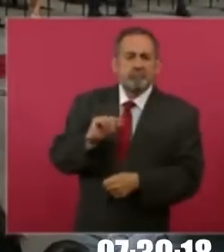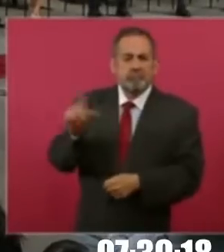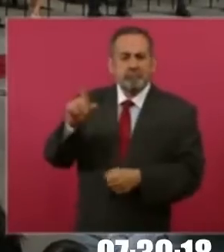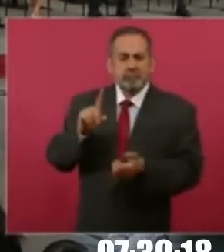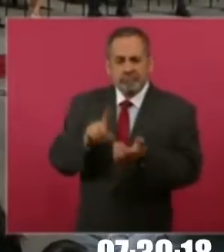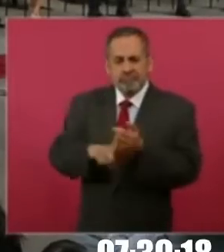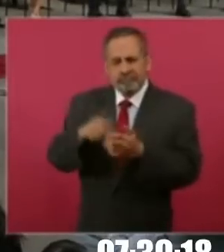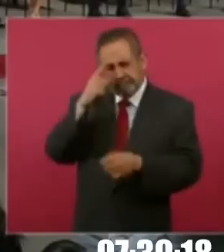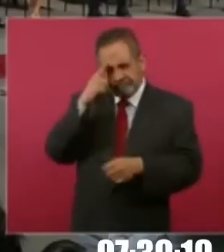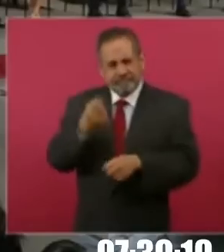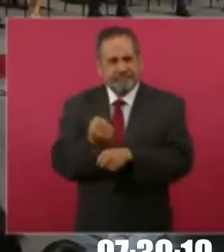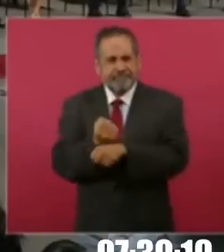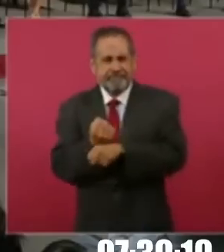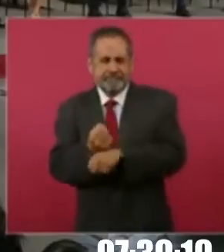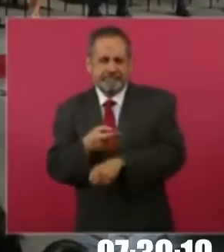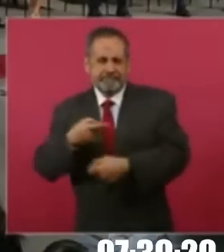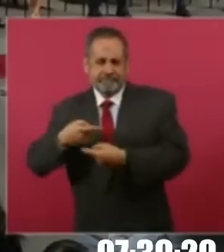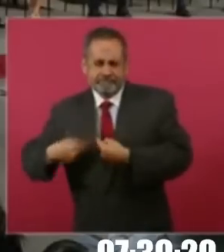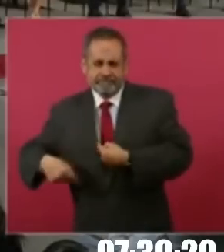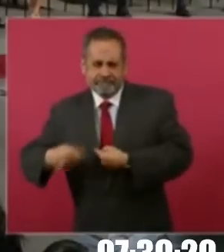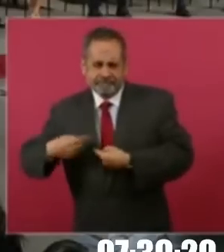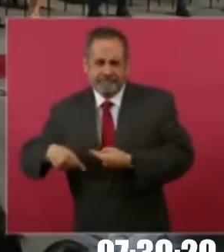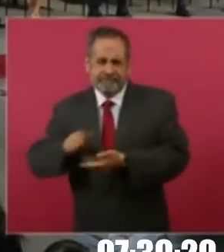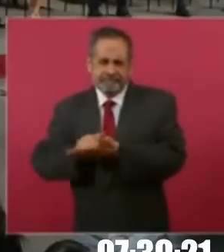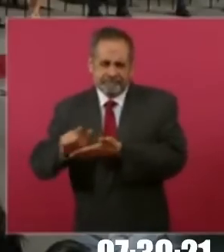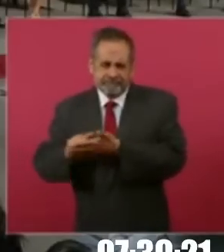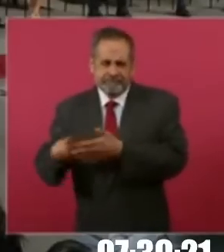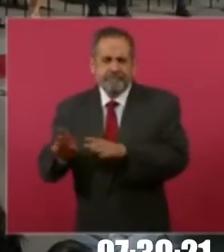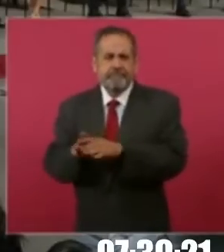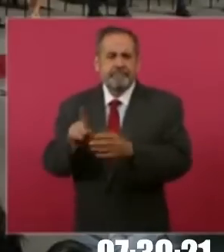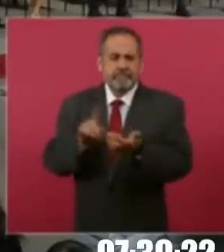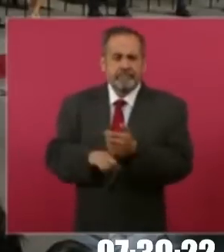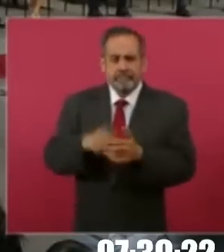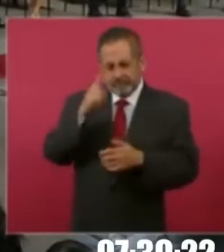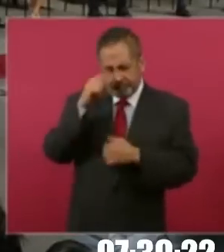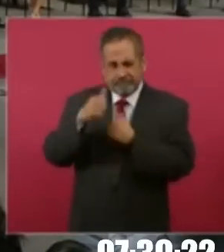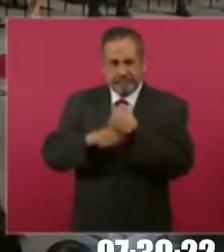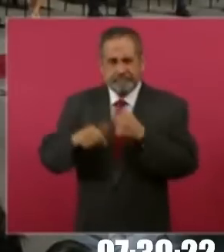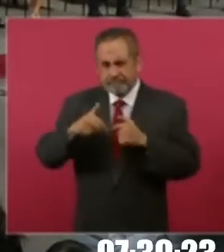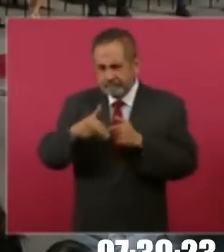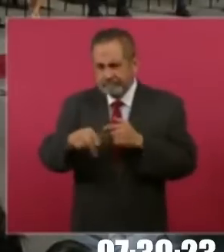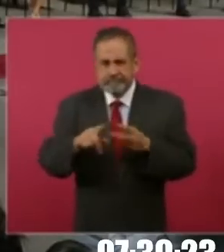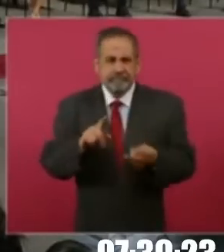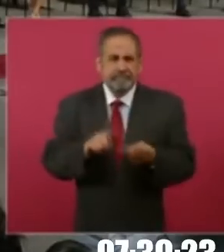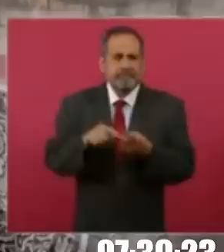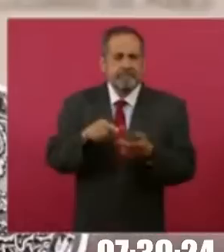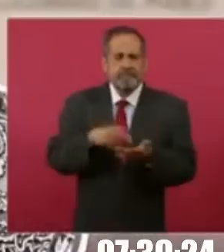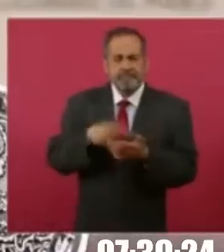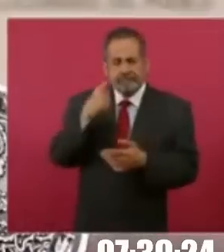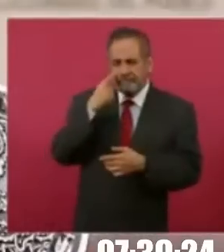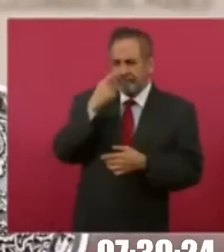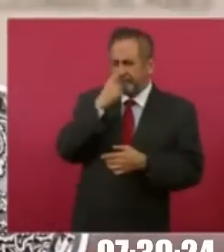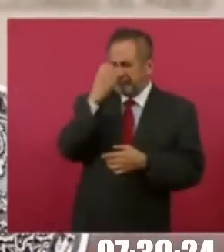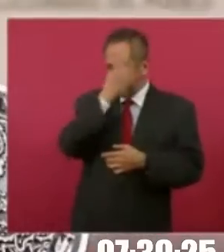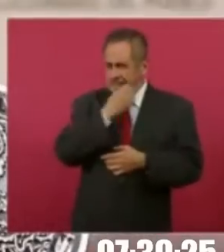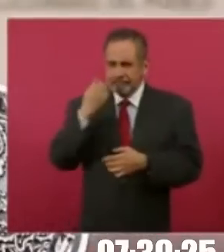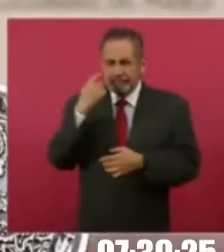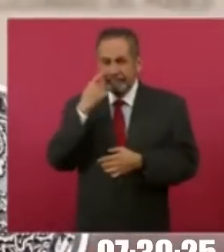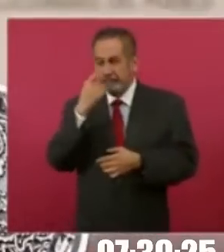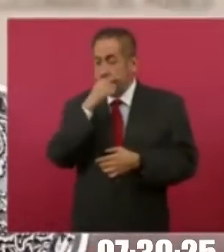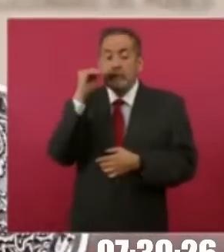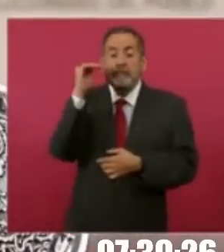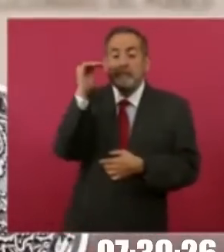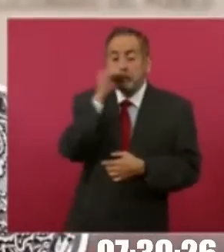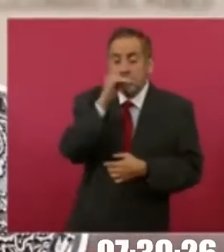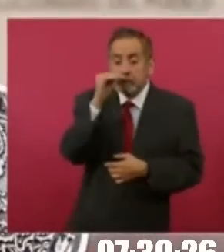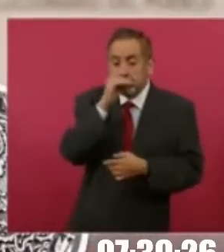en hemodiálisis la de cirugía ambulatoria la de oftalmología que ofrecen servicios Sin